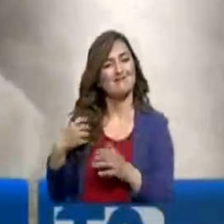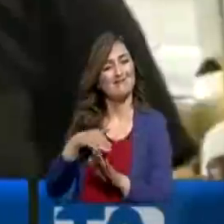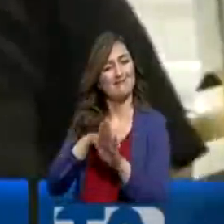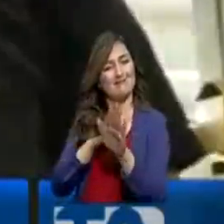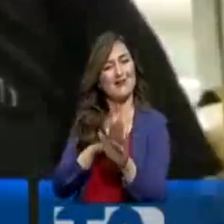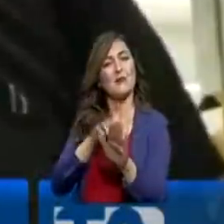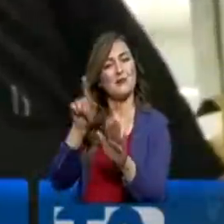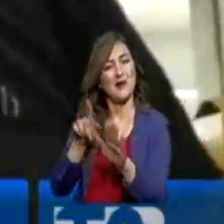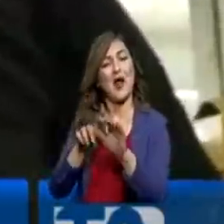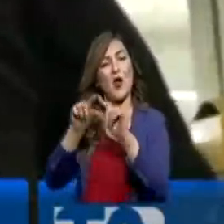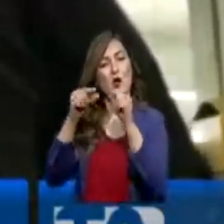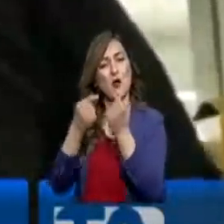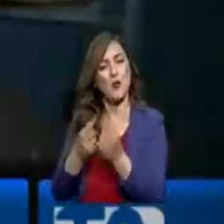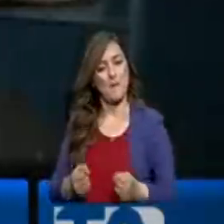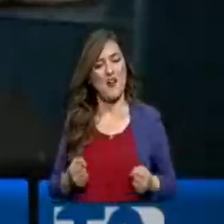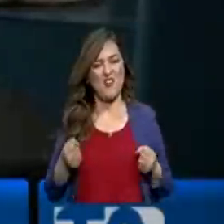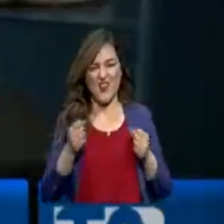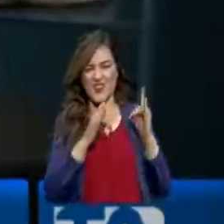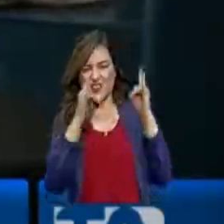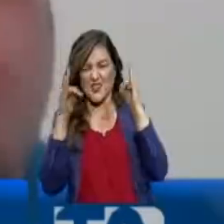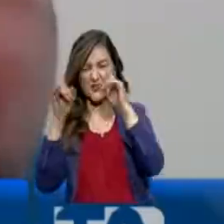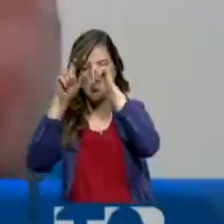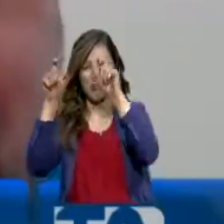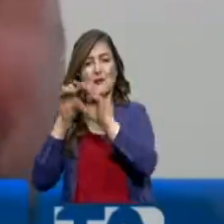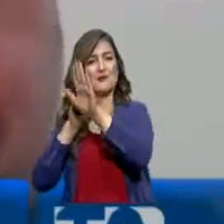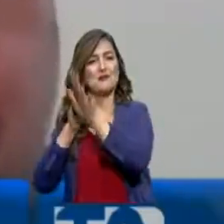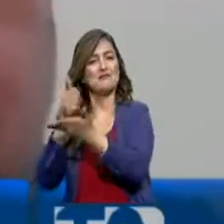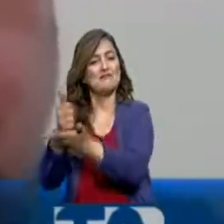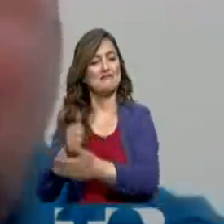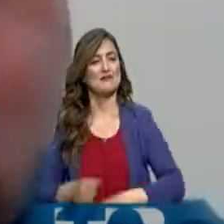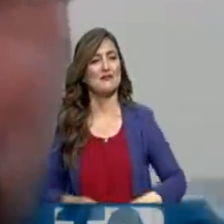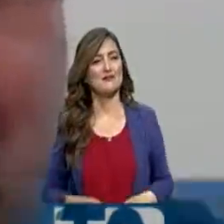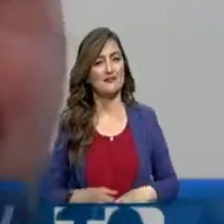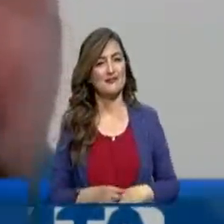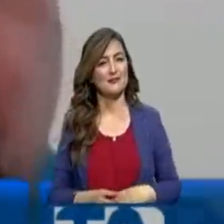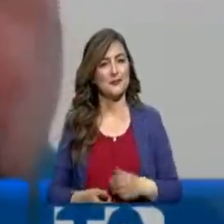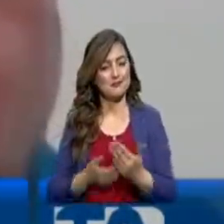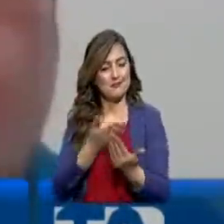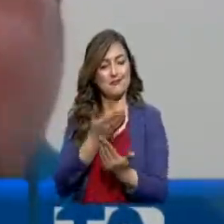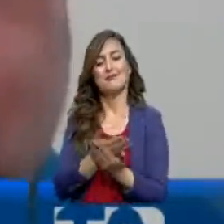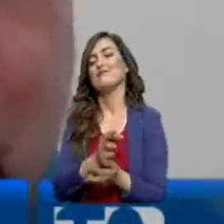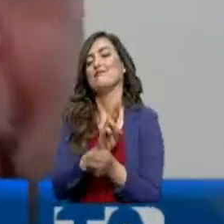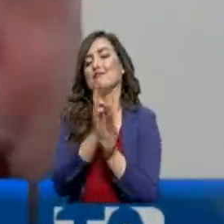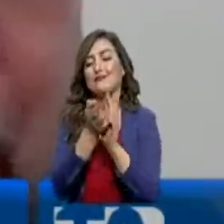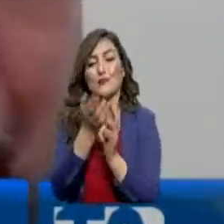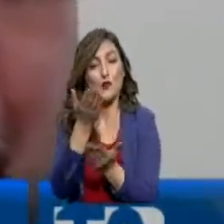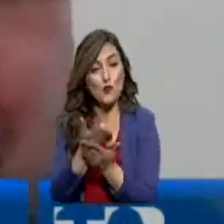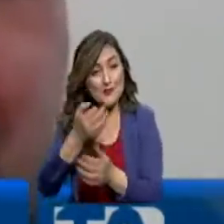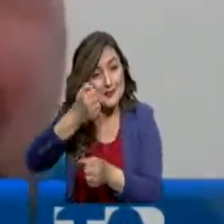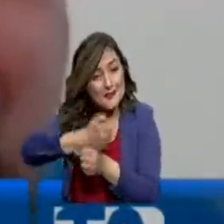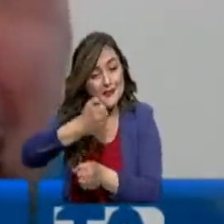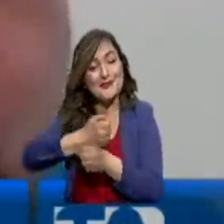los privilegios de los grupos de poder y empresarios. Cuando se plantean reformas o una propuesta